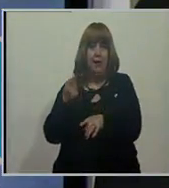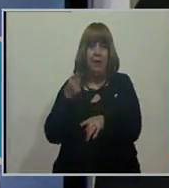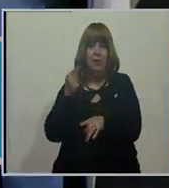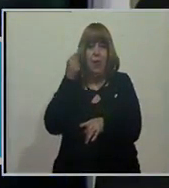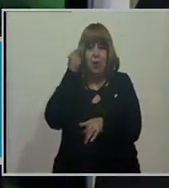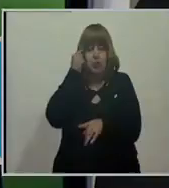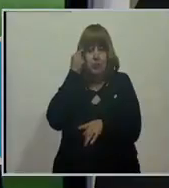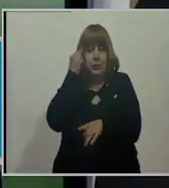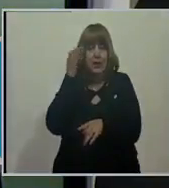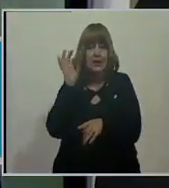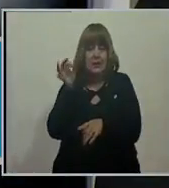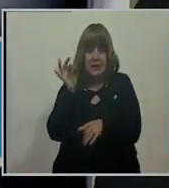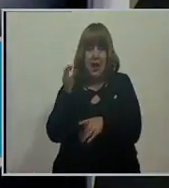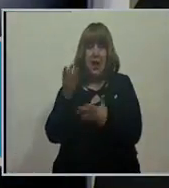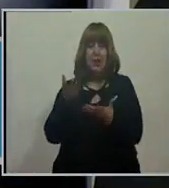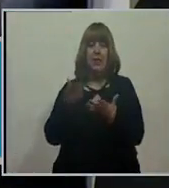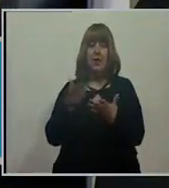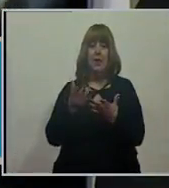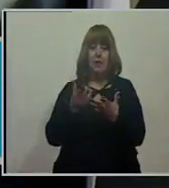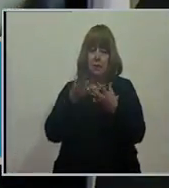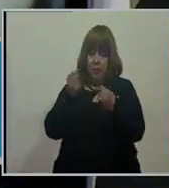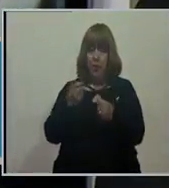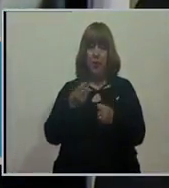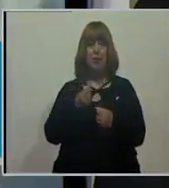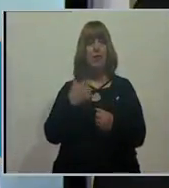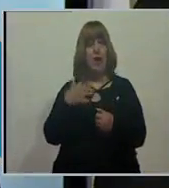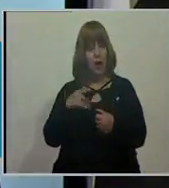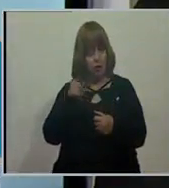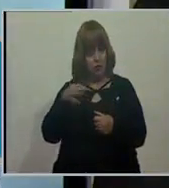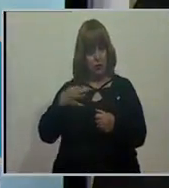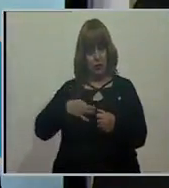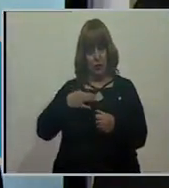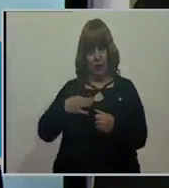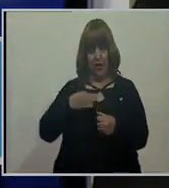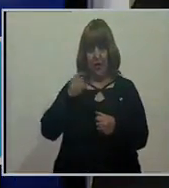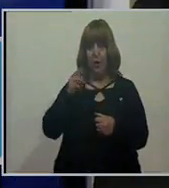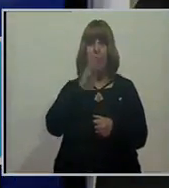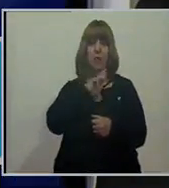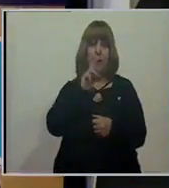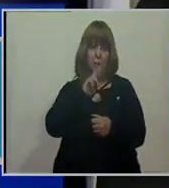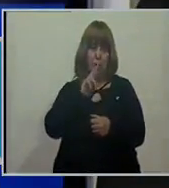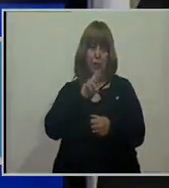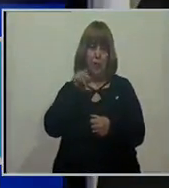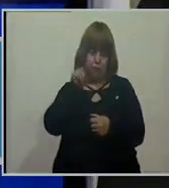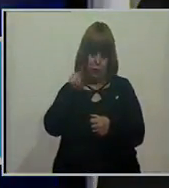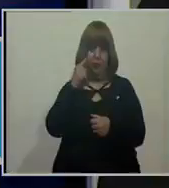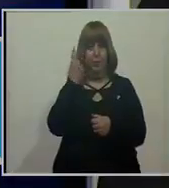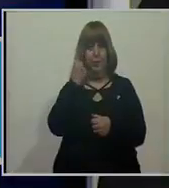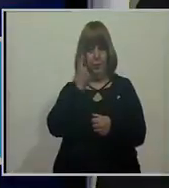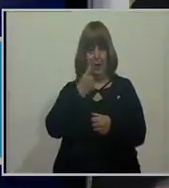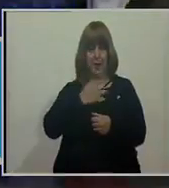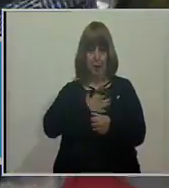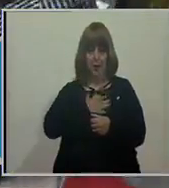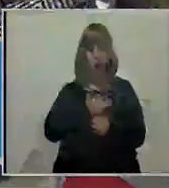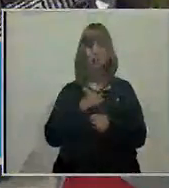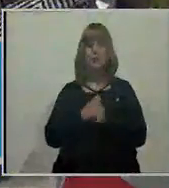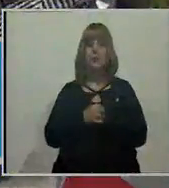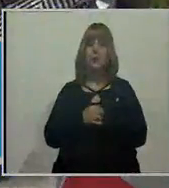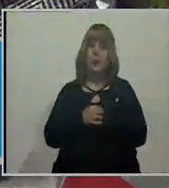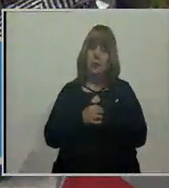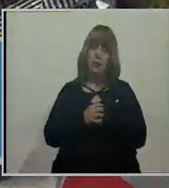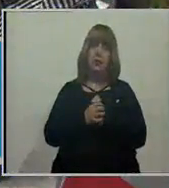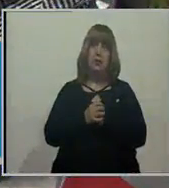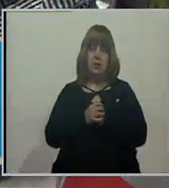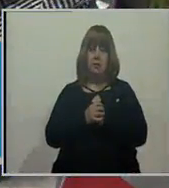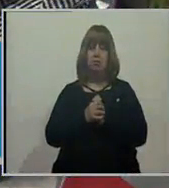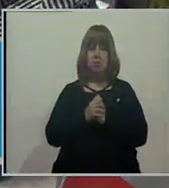capacidades, sus talentos, se sientan valoradas primero por ellas mismas y muy queridas por ellas mismas. Y tiene que ver con lo que decíamos al principio, que hablaba